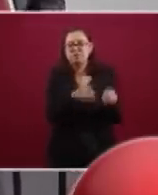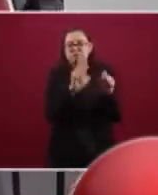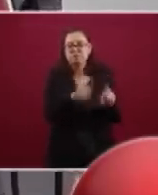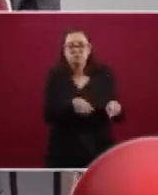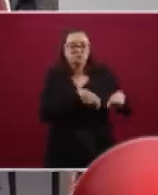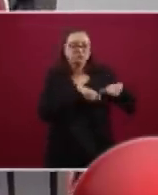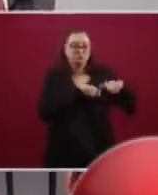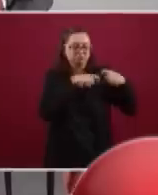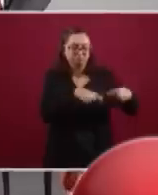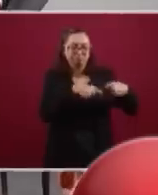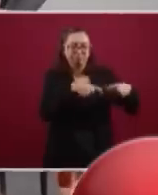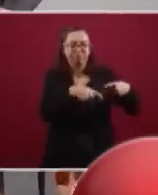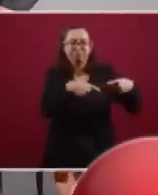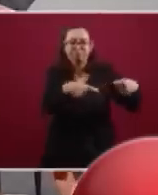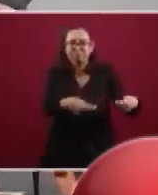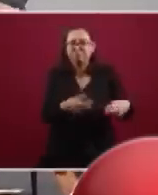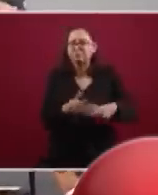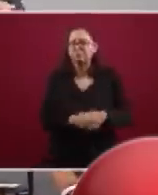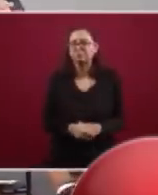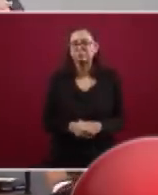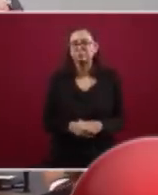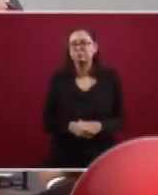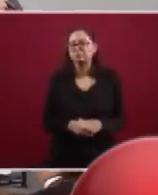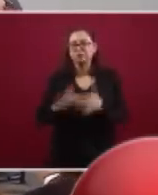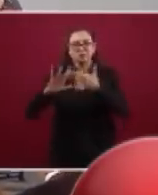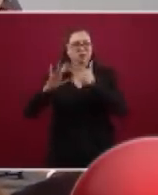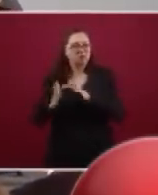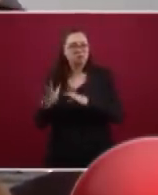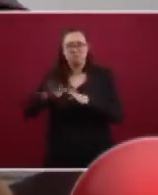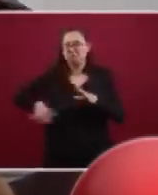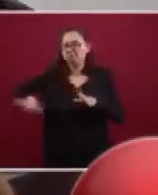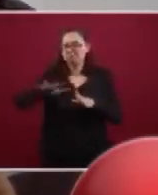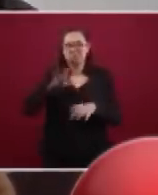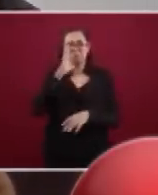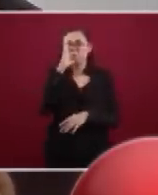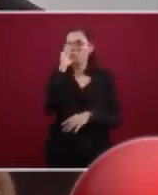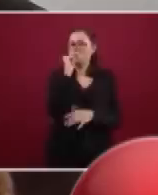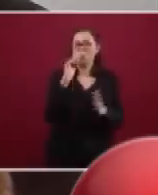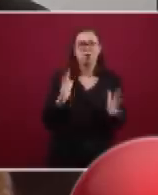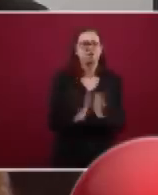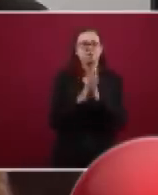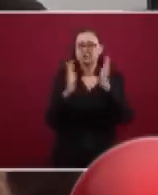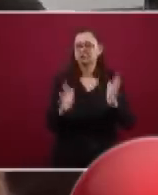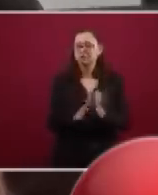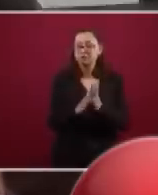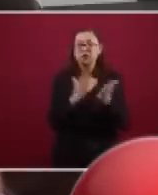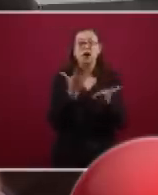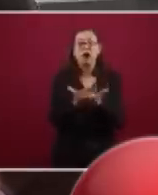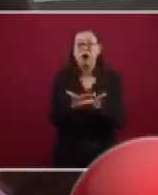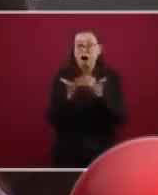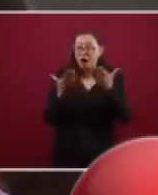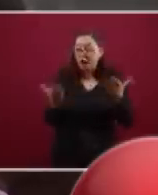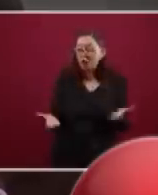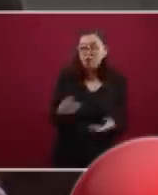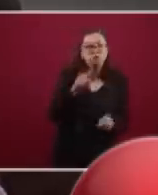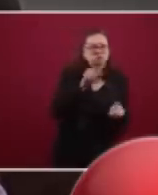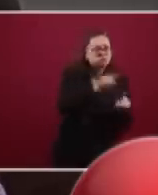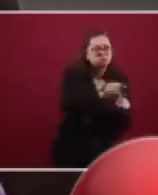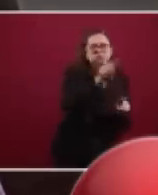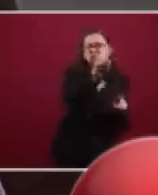tradicionales, pues. No habían las redes. Ahora hay